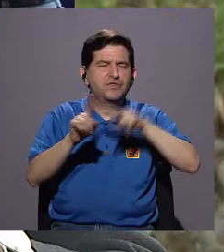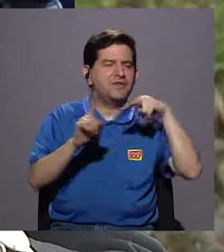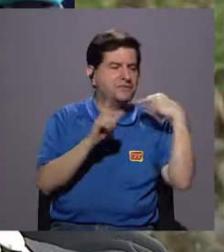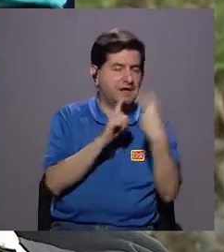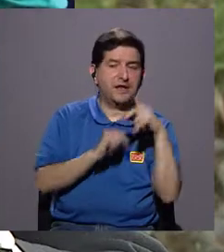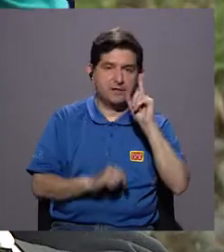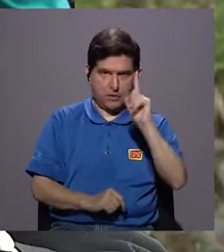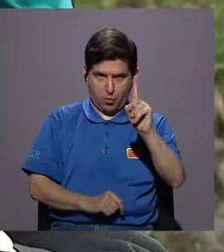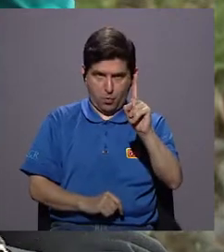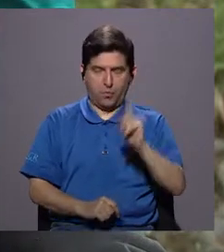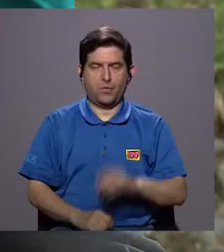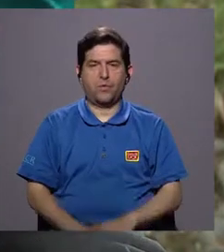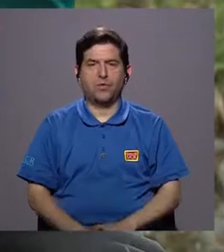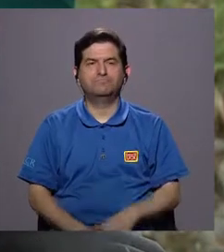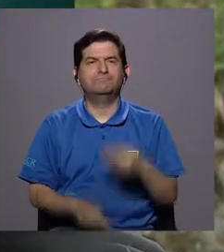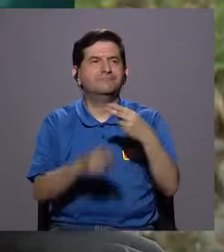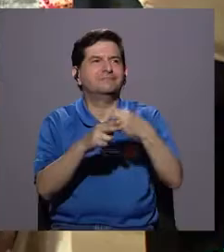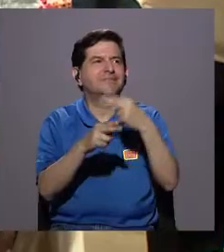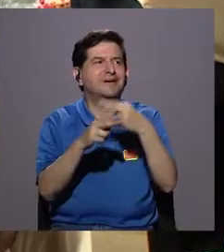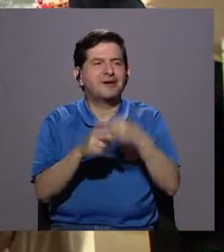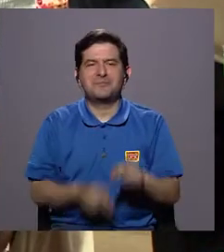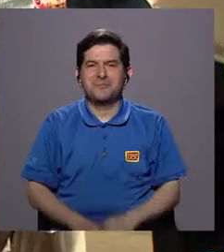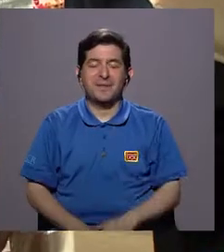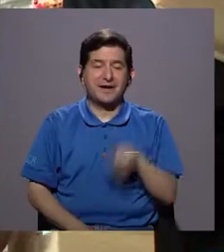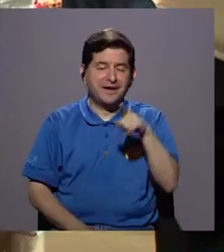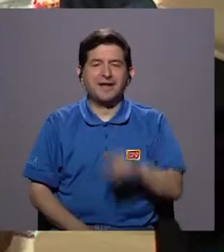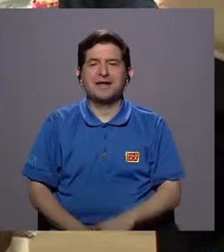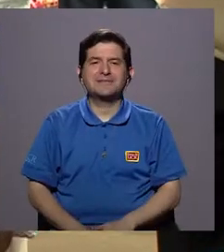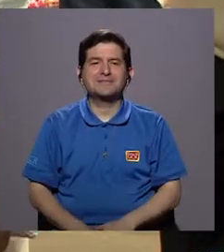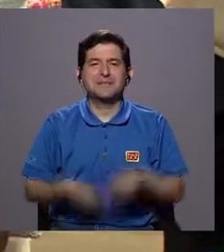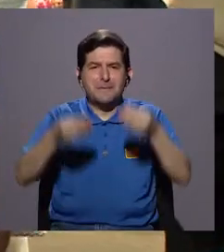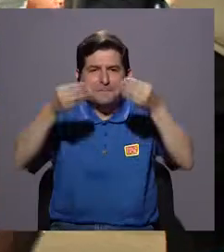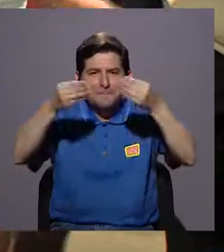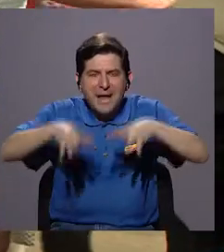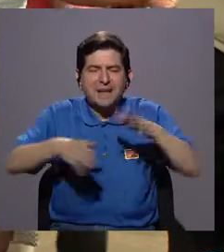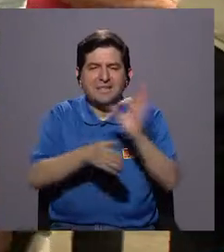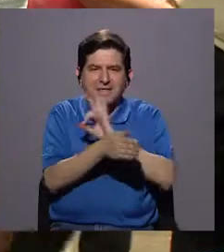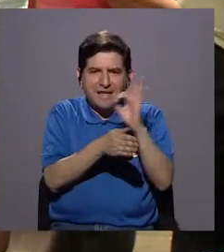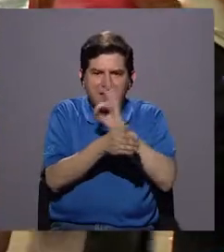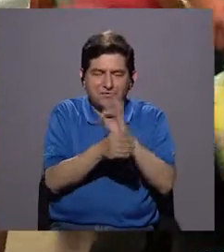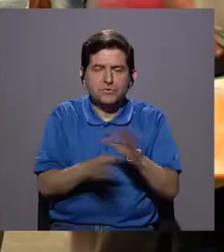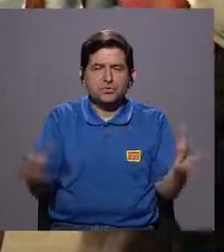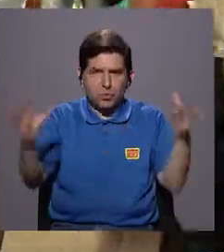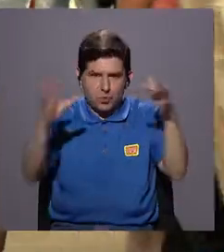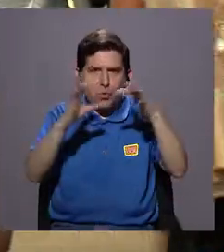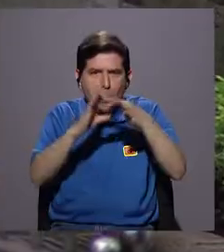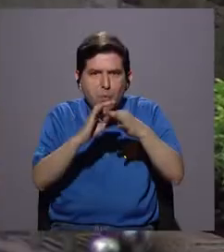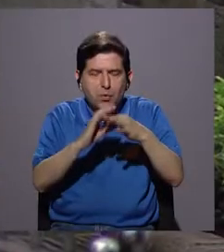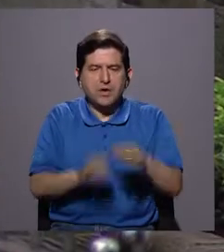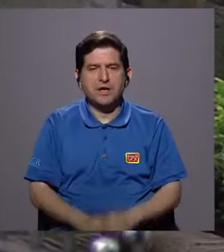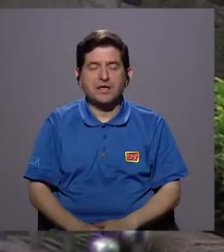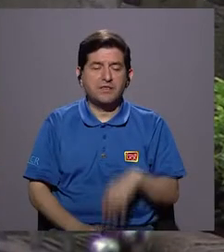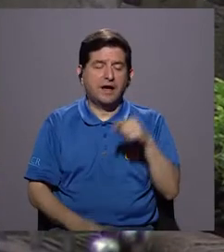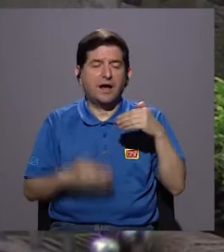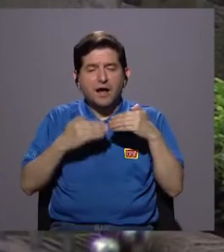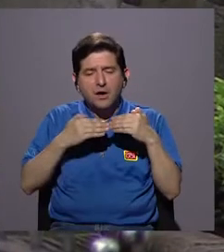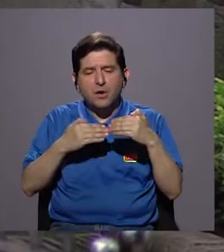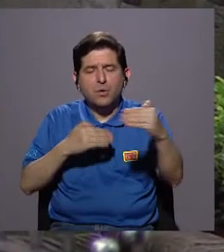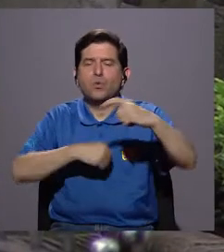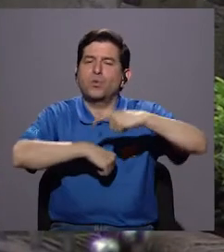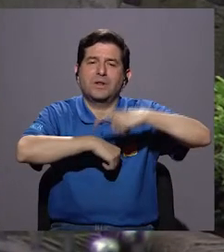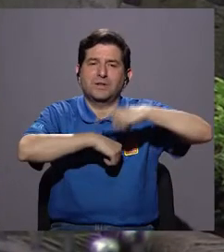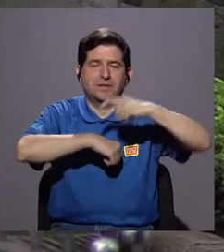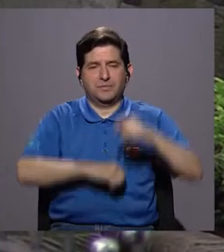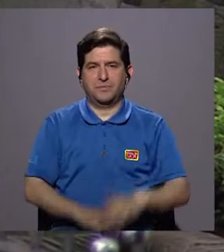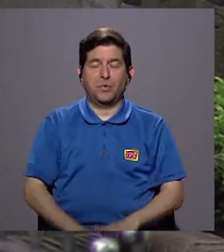Desde el punto de vista de lo que le llamaríamos la senilidad, que es la pérdida de función asociada simplemente al paso del tiempo, en